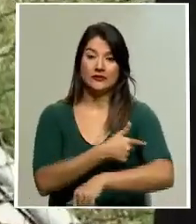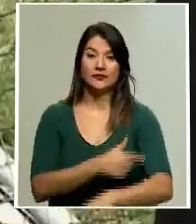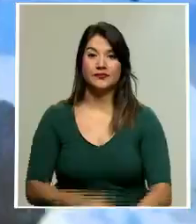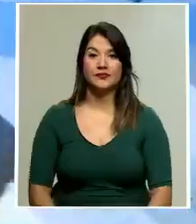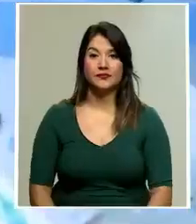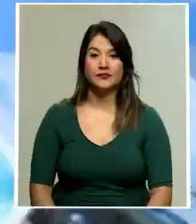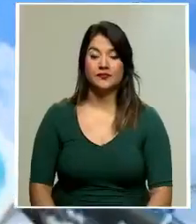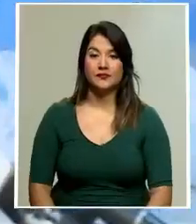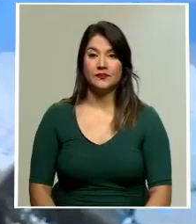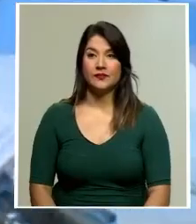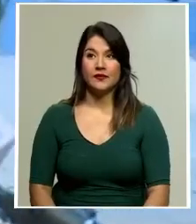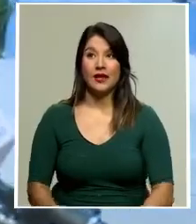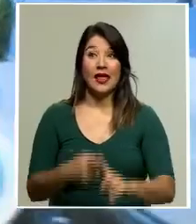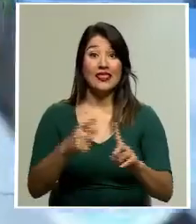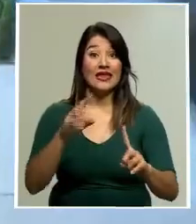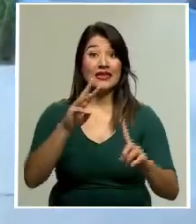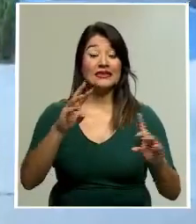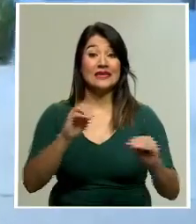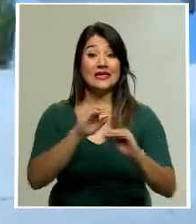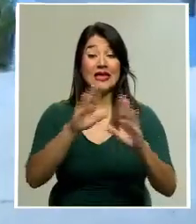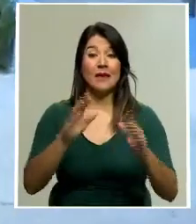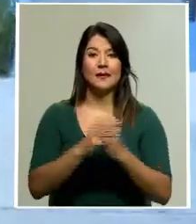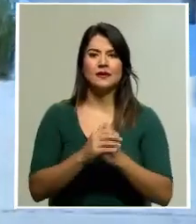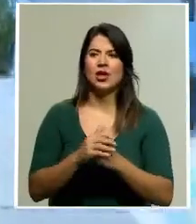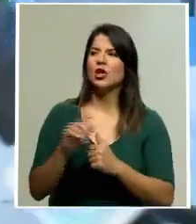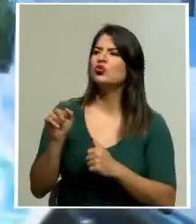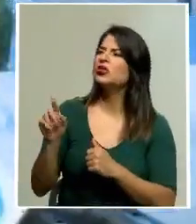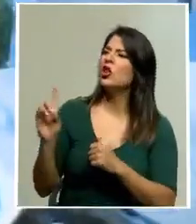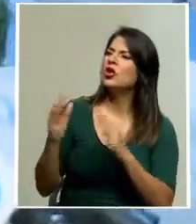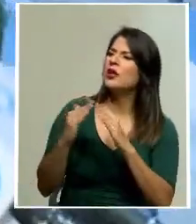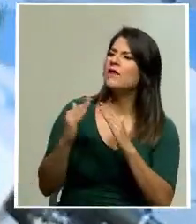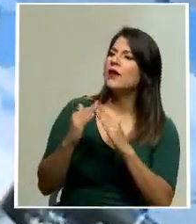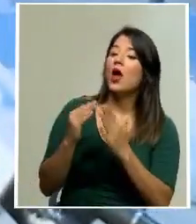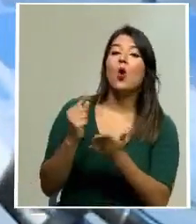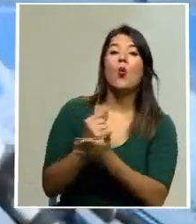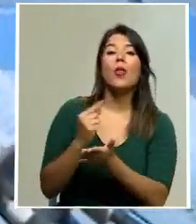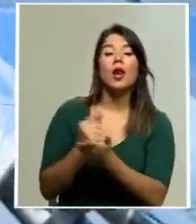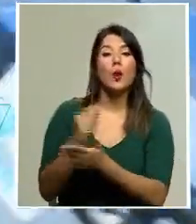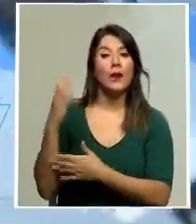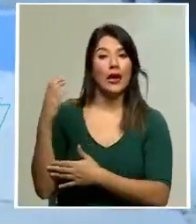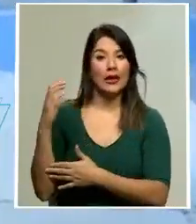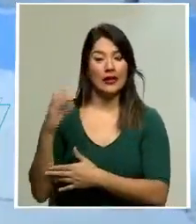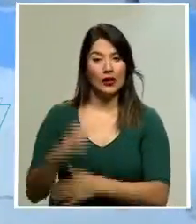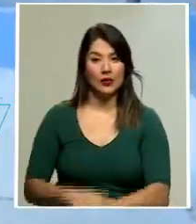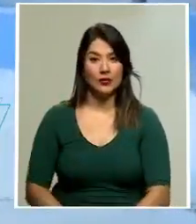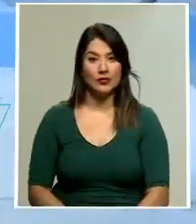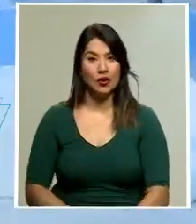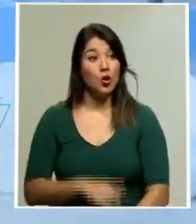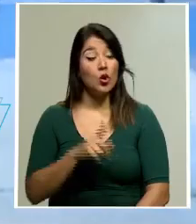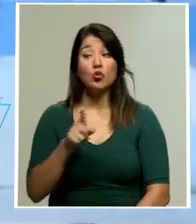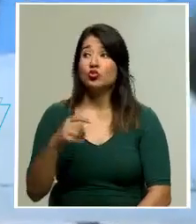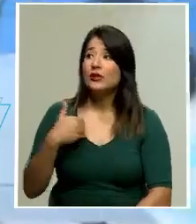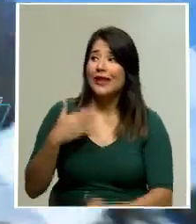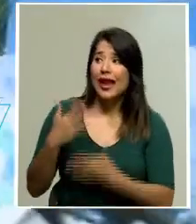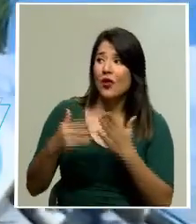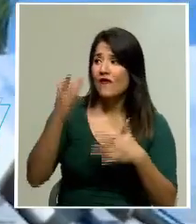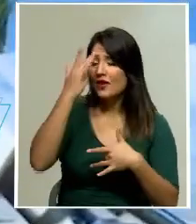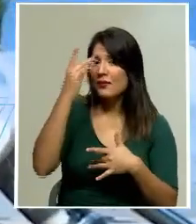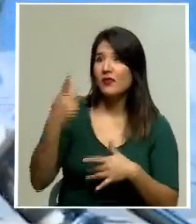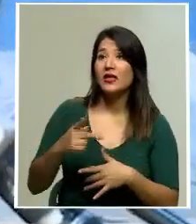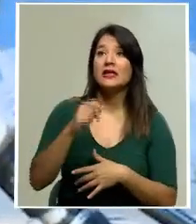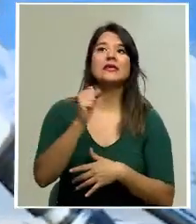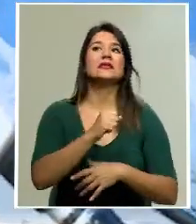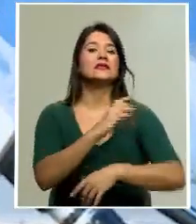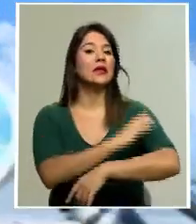vacuna. 5 de la mañana. ¿De qué lugar es usted? De aquí de Guadalupe, de Cartago. ¿Tiene algún factor de riesgo? Sí,